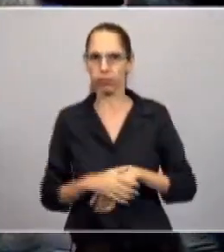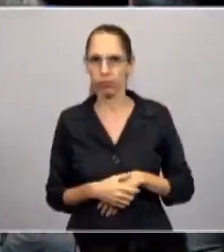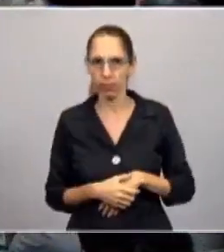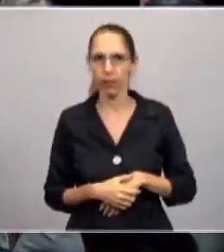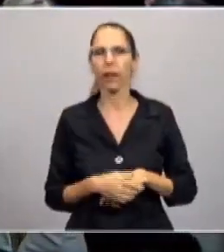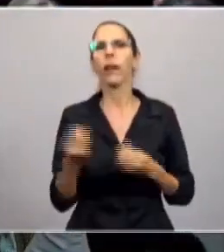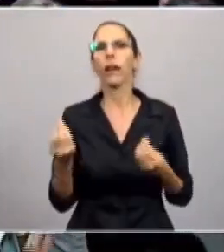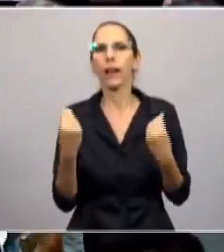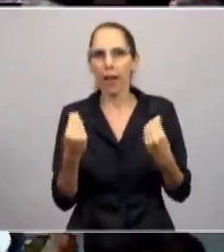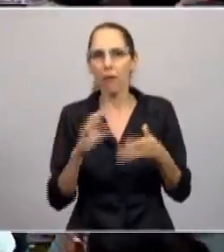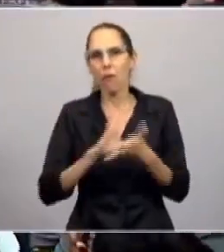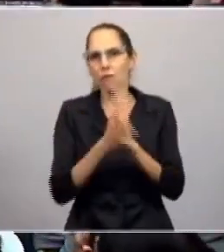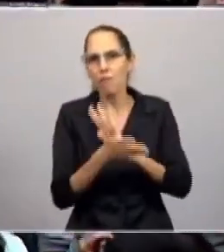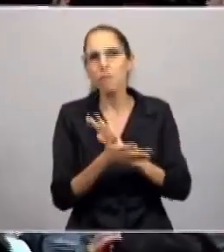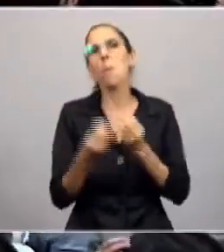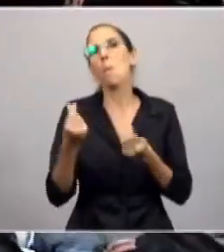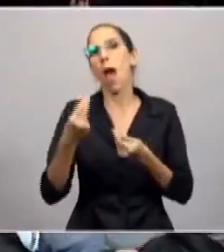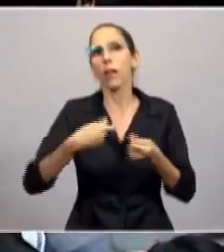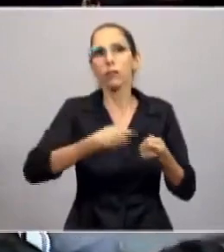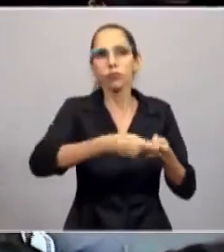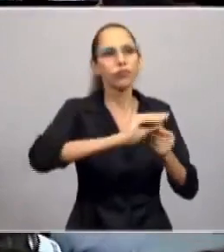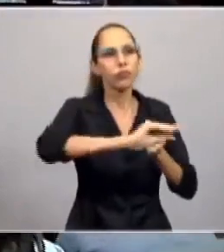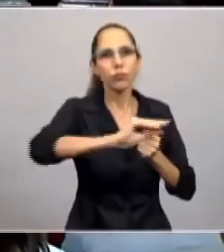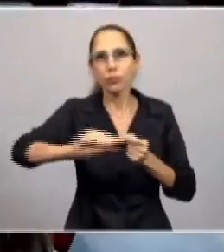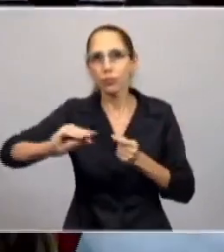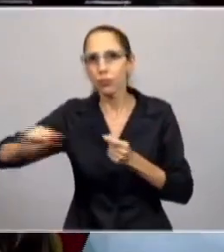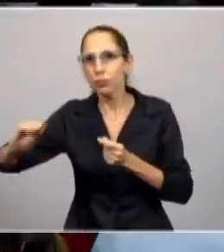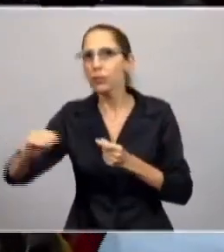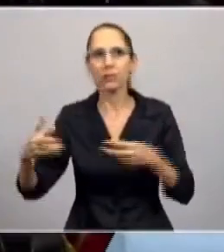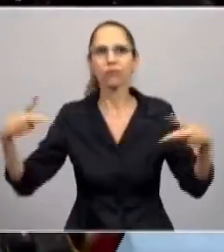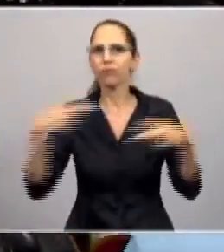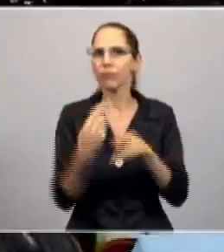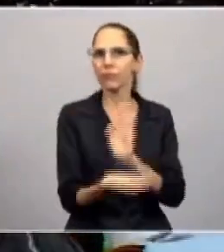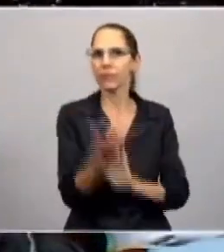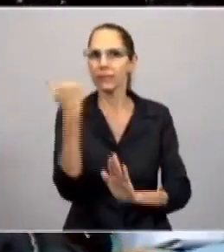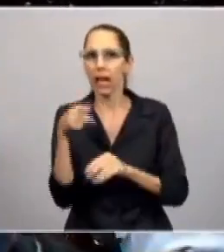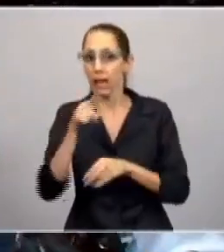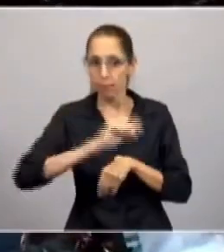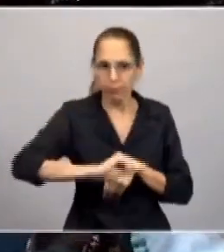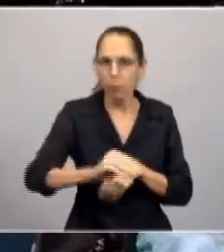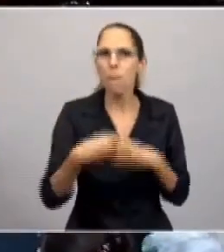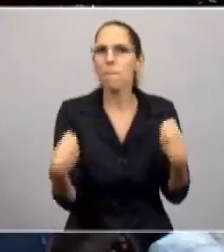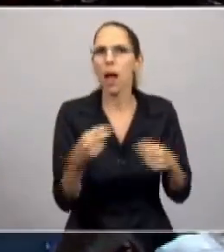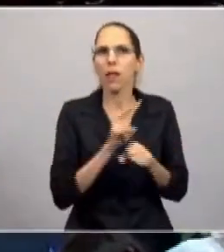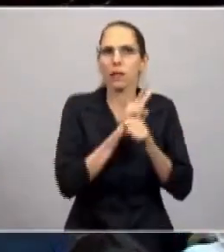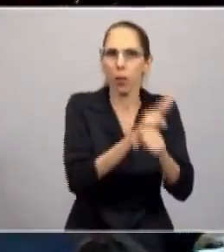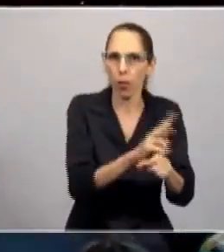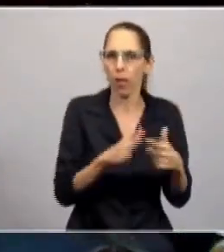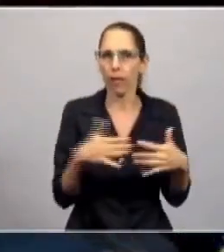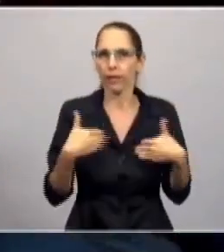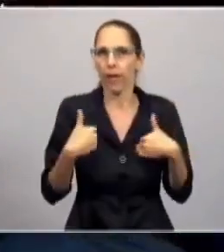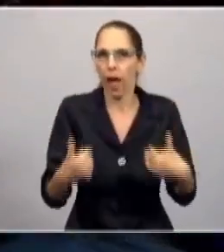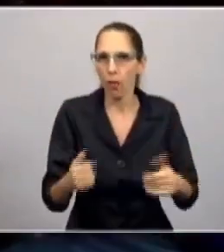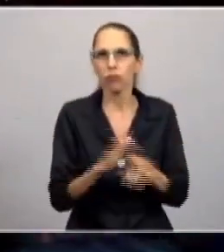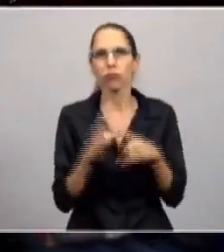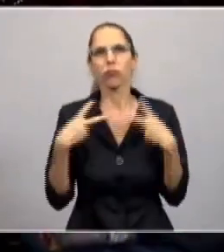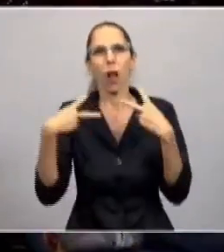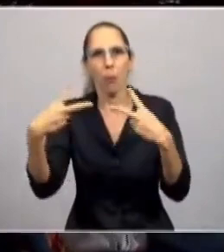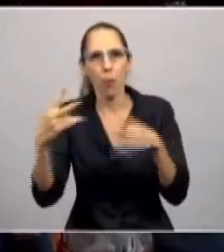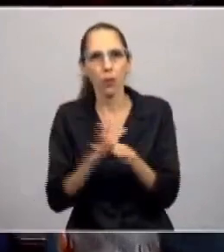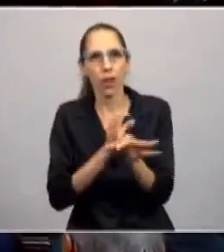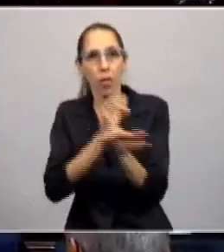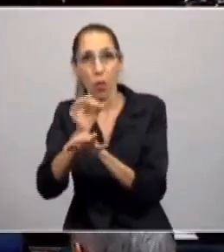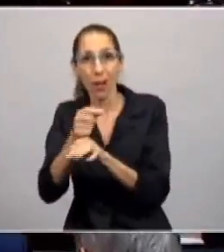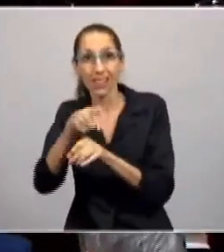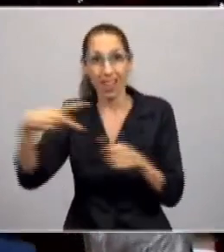día para el otro la transferencia de recursos que son para la seguridad, la salud, el transporte y la educación. El